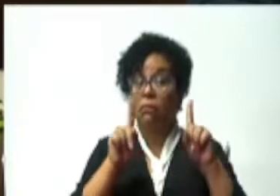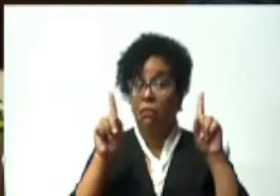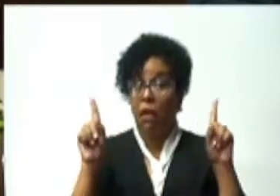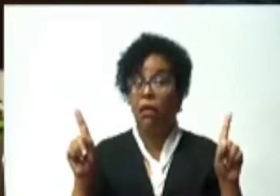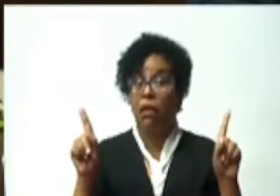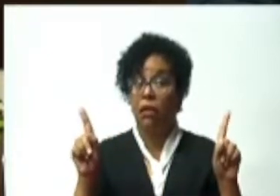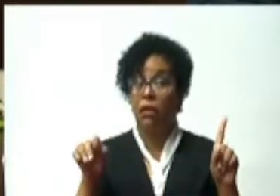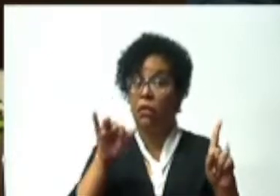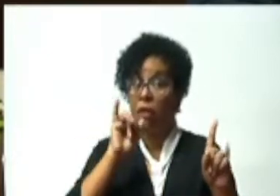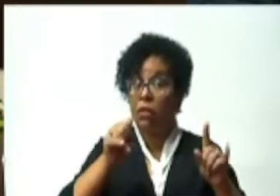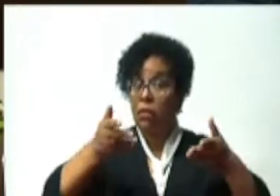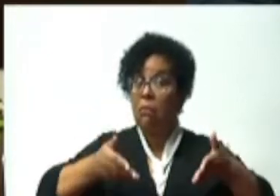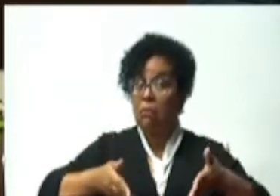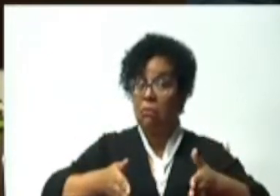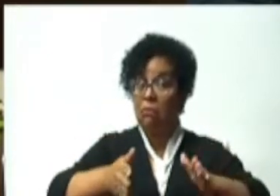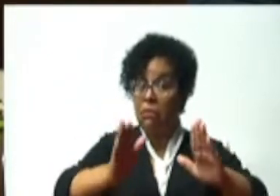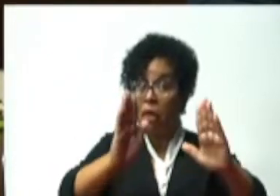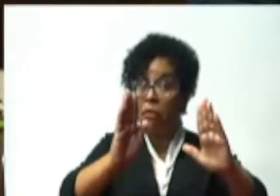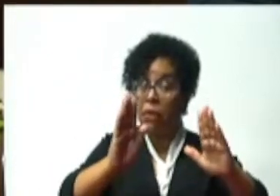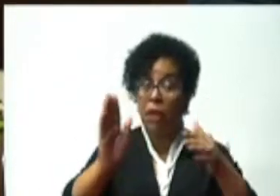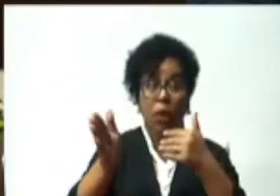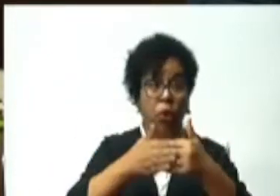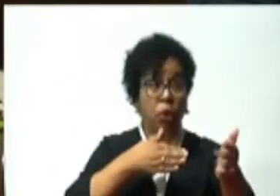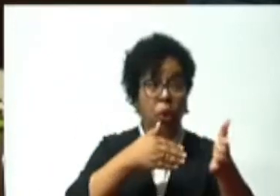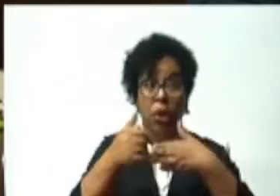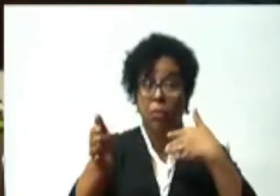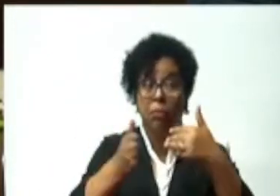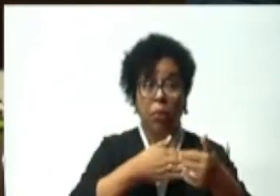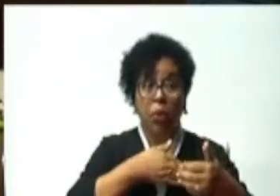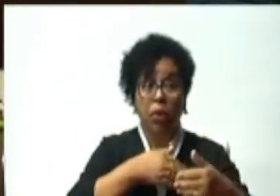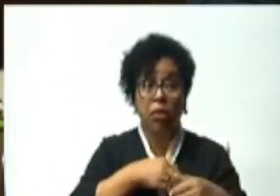a funcionarios, no importa el tamaño que tenga,